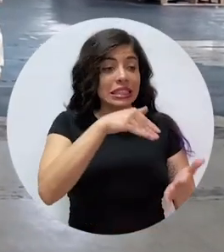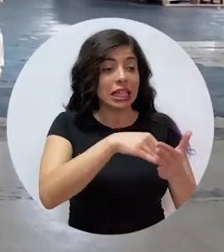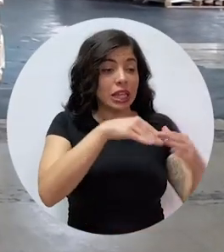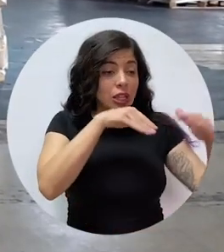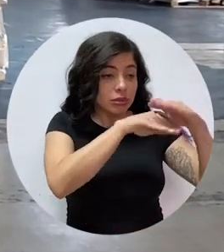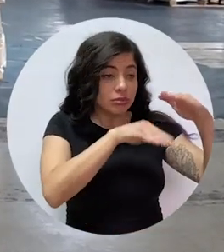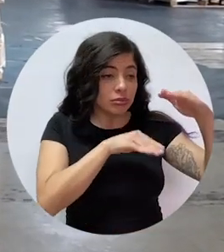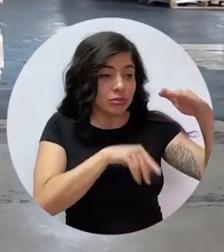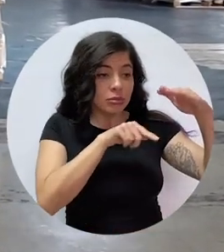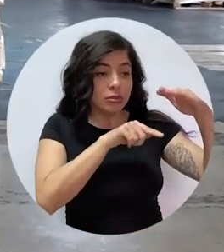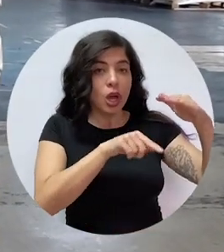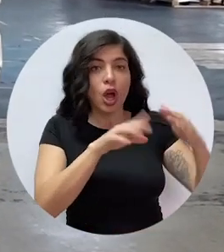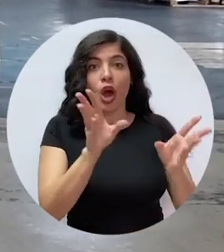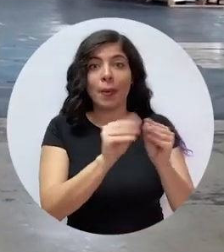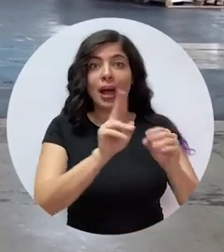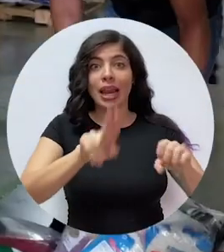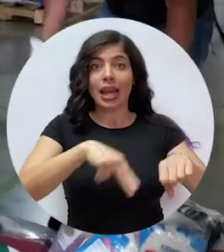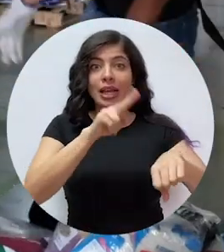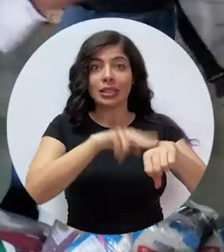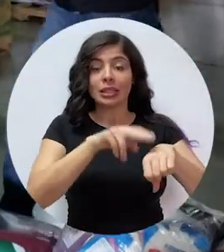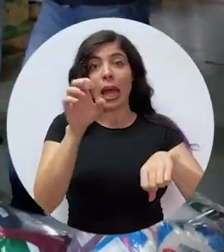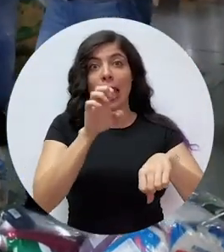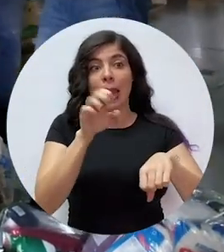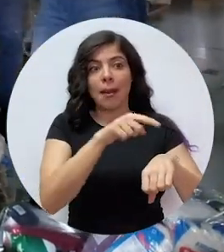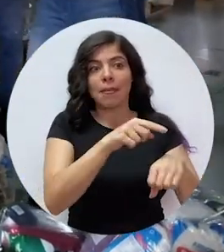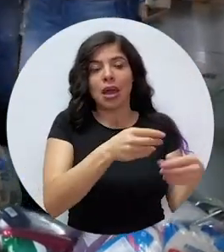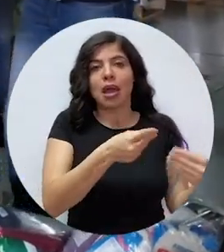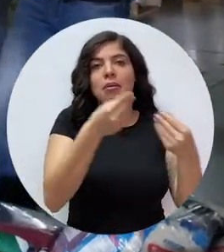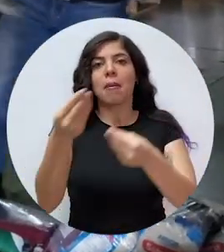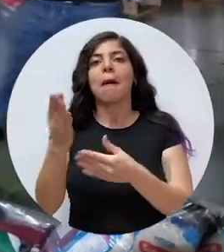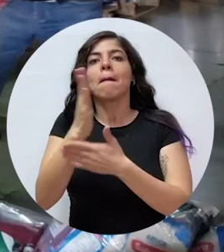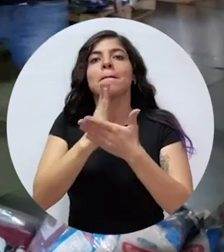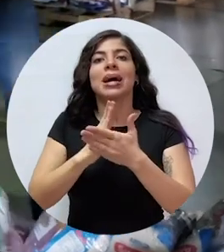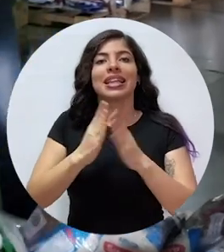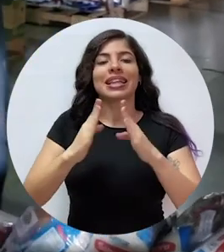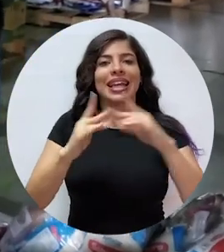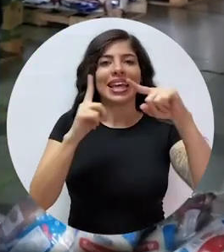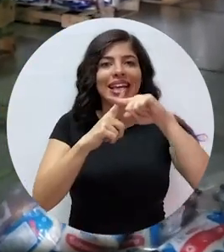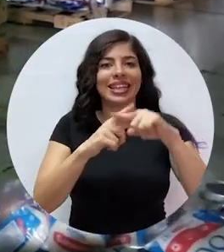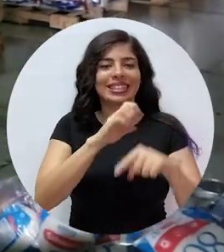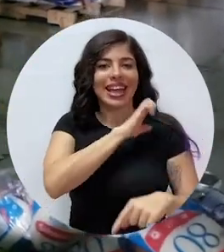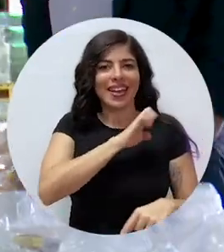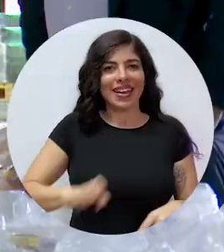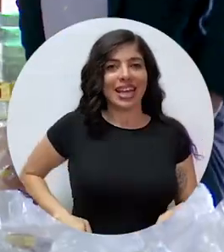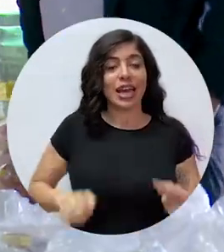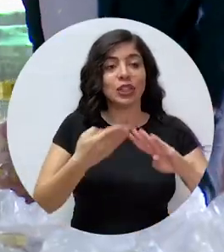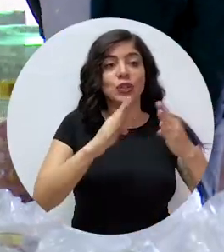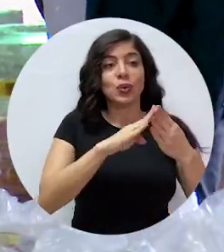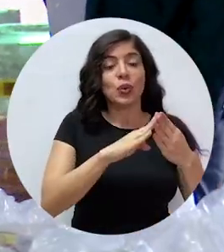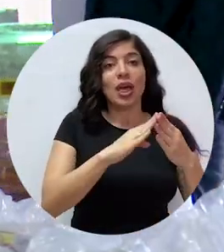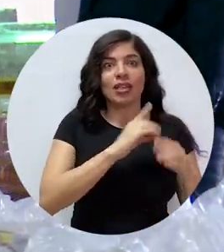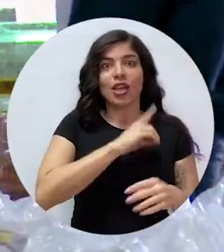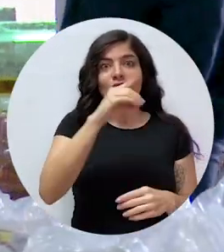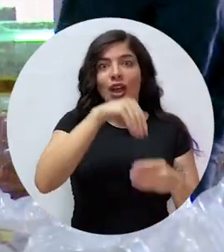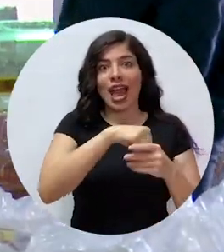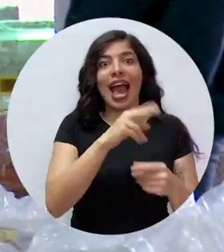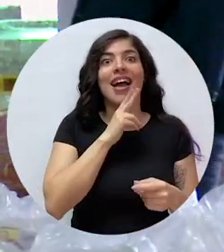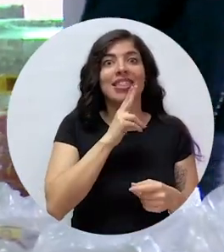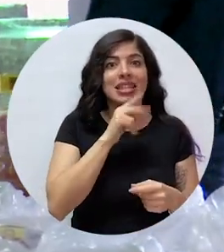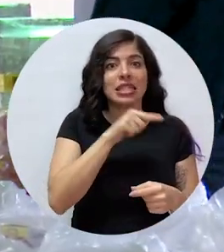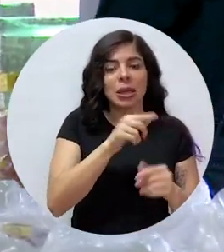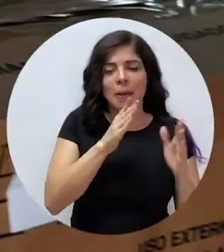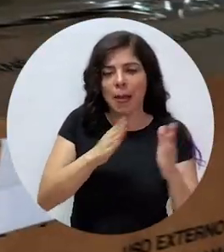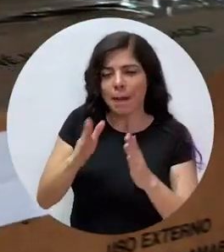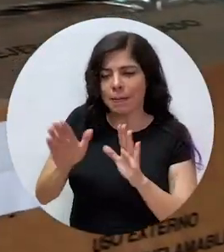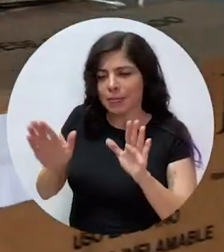Desde un centro de acopio de la Comisión Nacional de Emergencias, cedido temporalmente por la Iglesia Evangélica Ciudad de Dios en Atillo, se almacenan, preparan